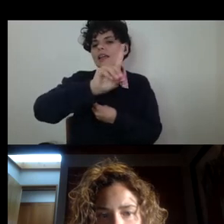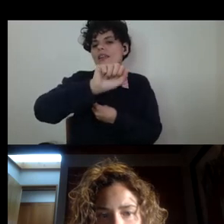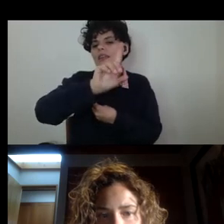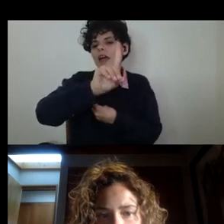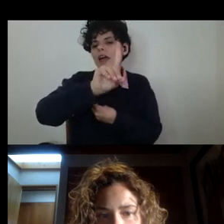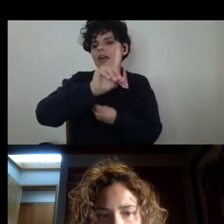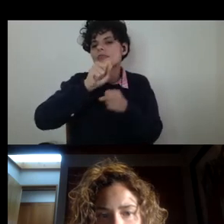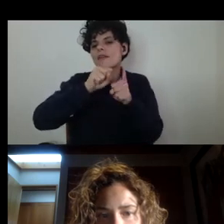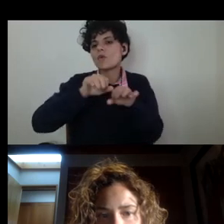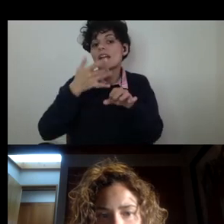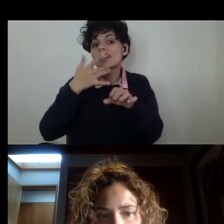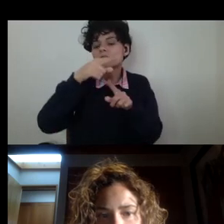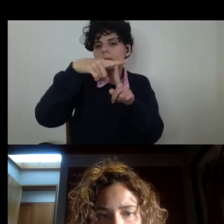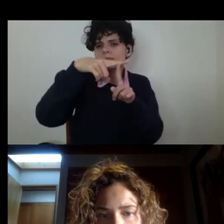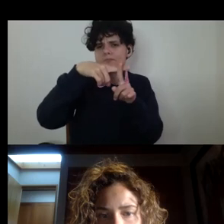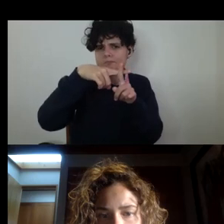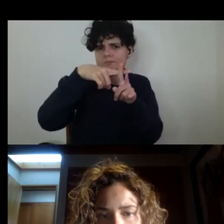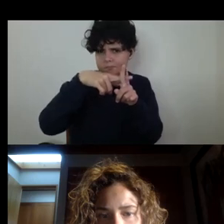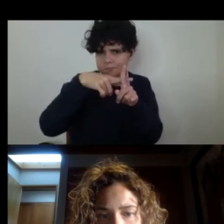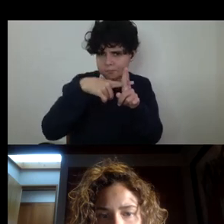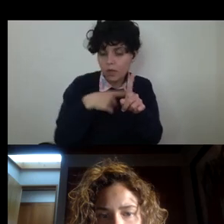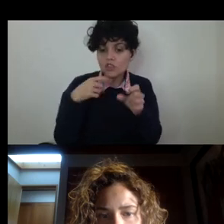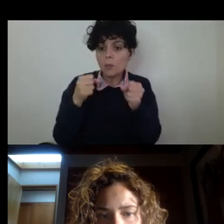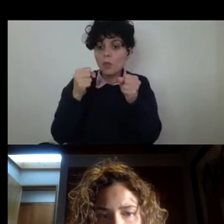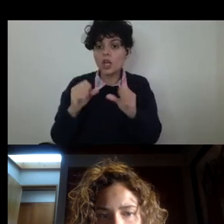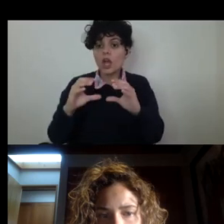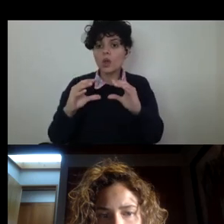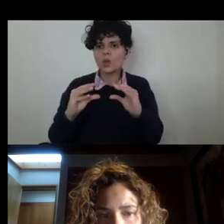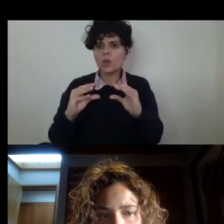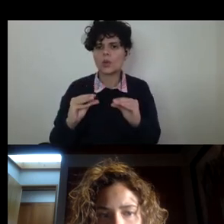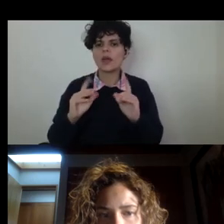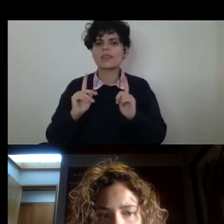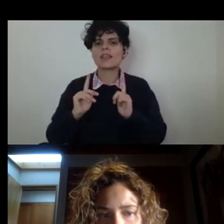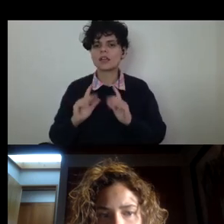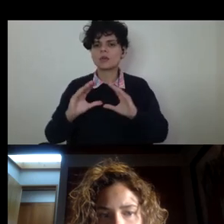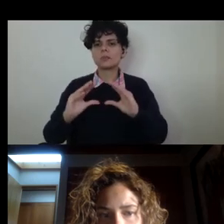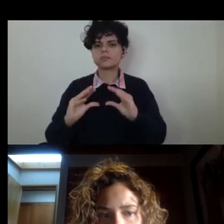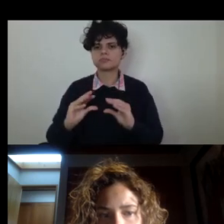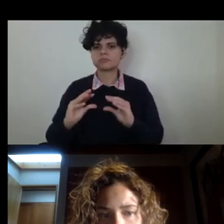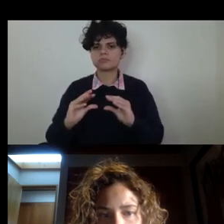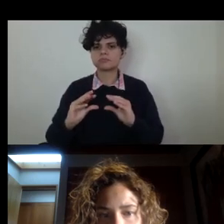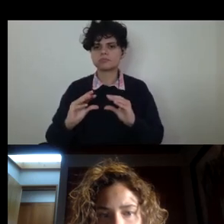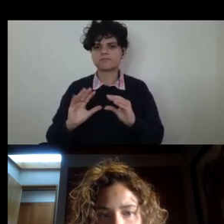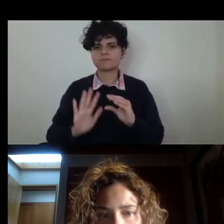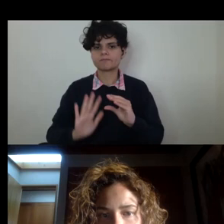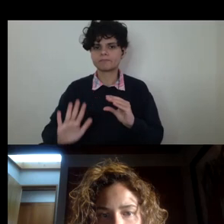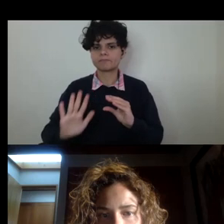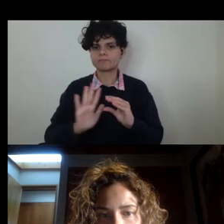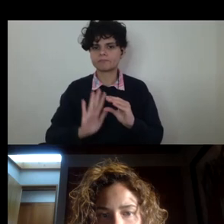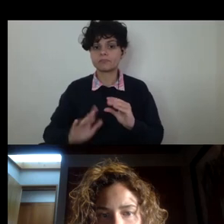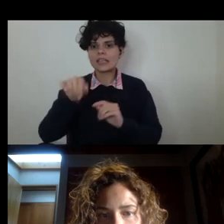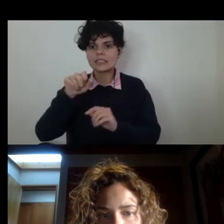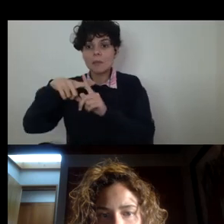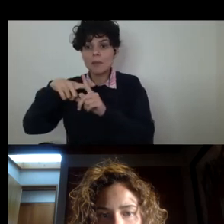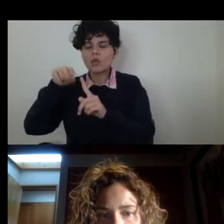haga más negativo a medida que bajamos la temperatura, y que es un factor más importante que este RT que está aquí en la ecuación.